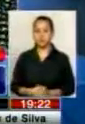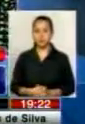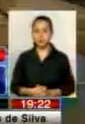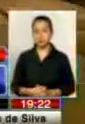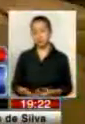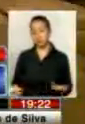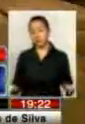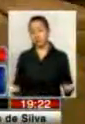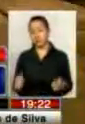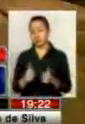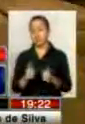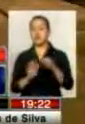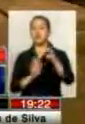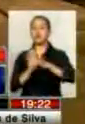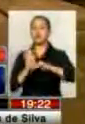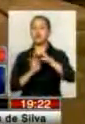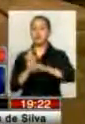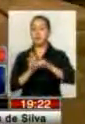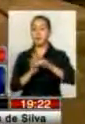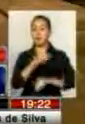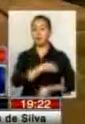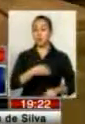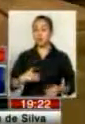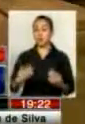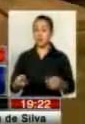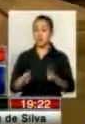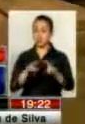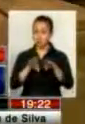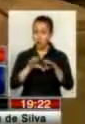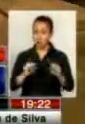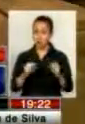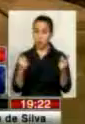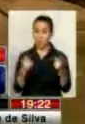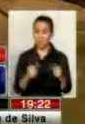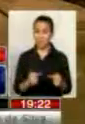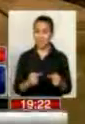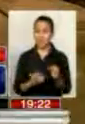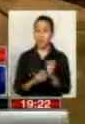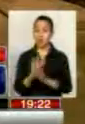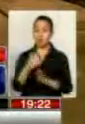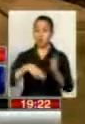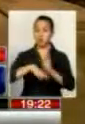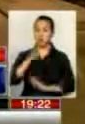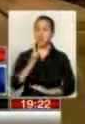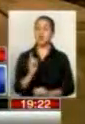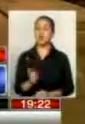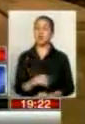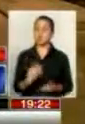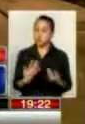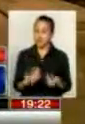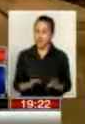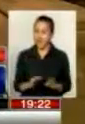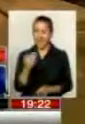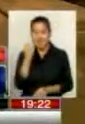Bueno, en el programa de gobierno fue un acuerdo de todos los partidos, la nueva mayoría. Hoy día estamos en ya a